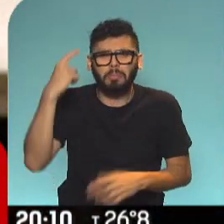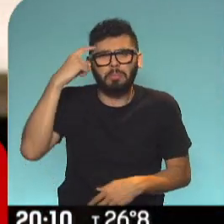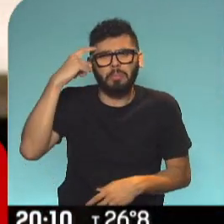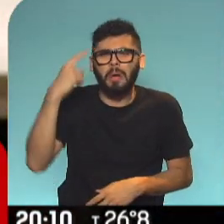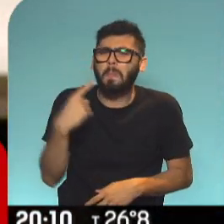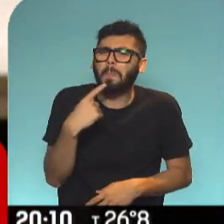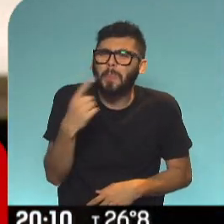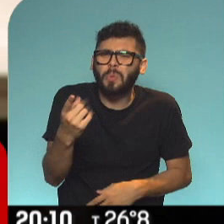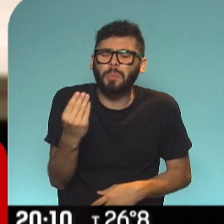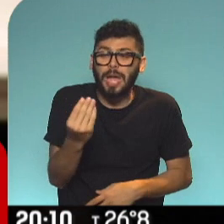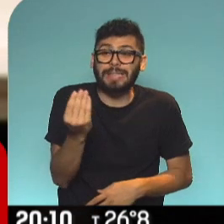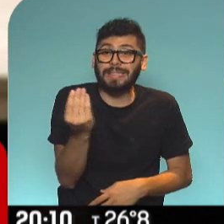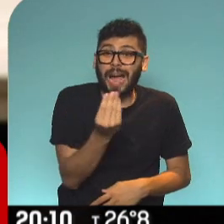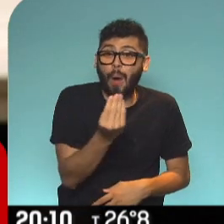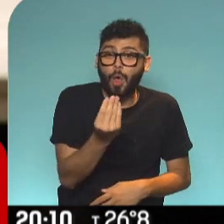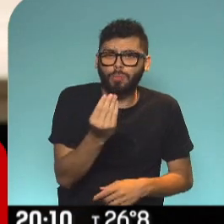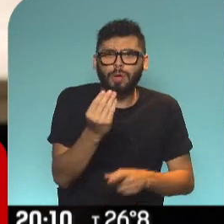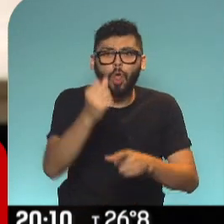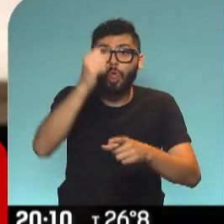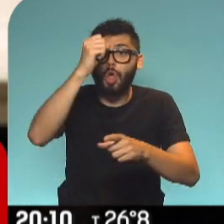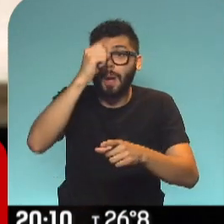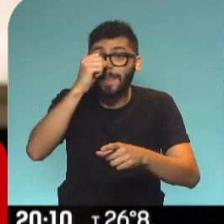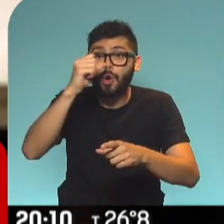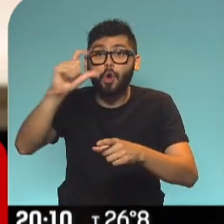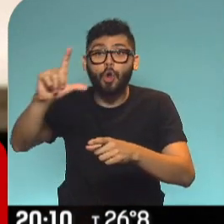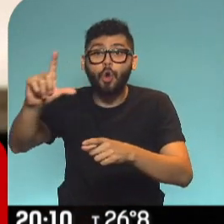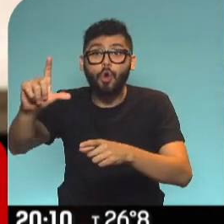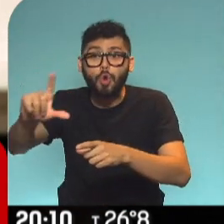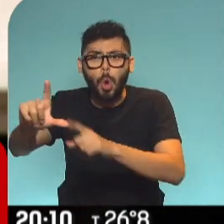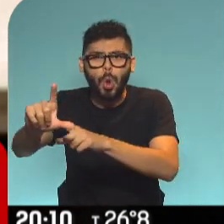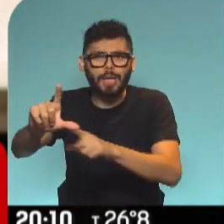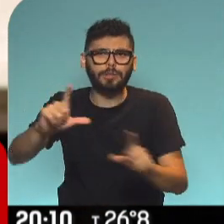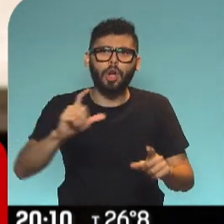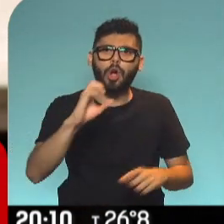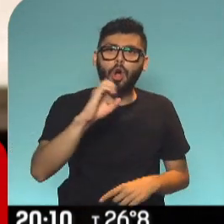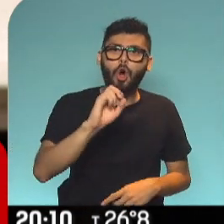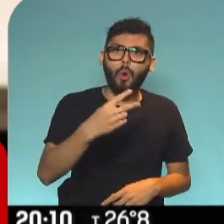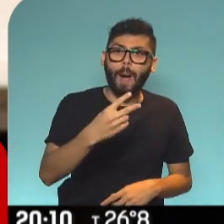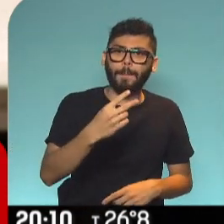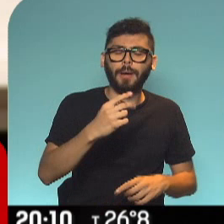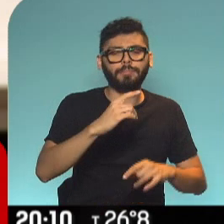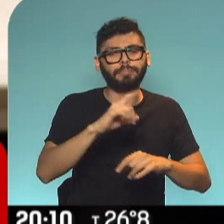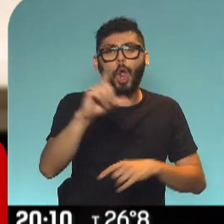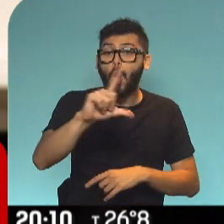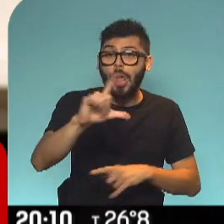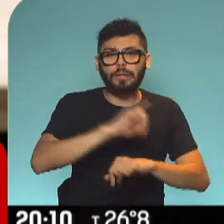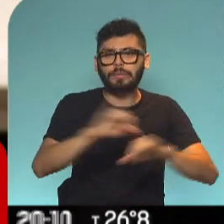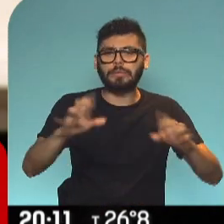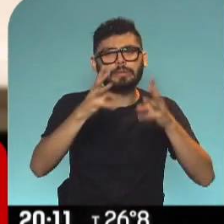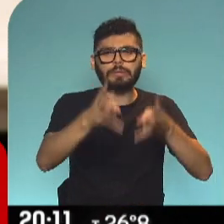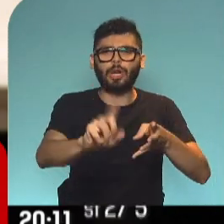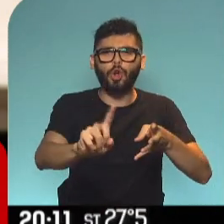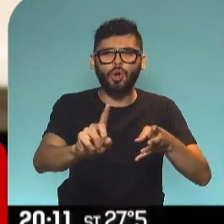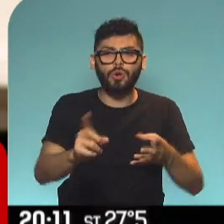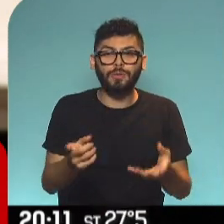ese sábado, el lunes, Barack Obama anuncia que no va a invadir Siria. Y entonces él me dijo, yo quería